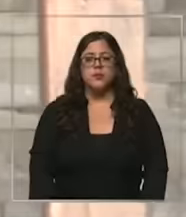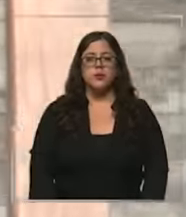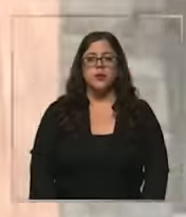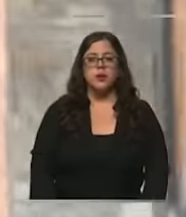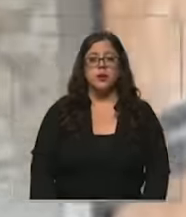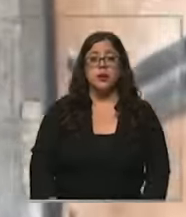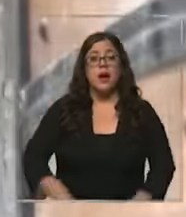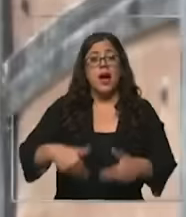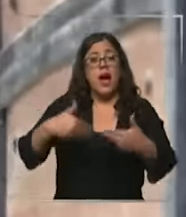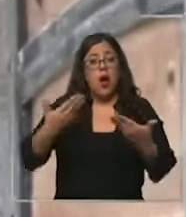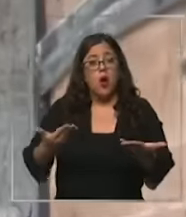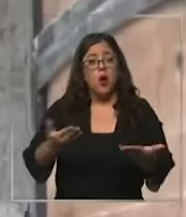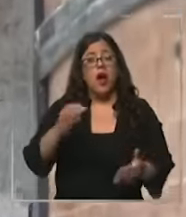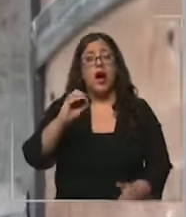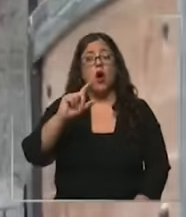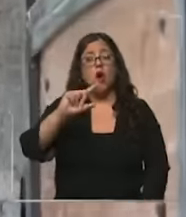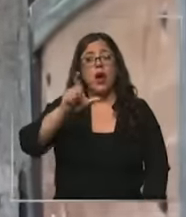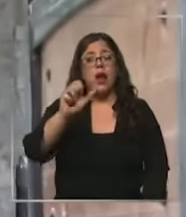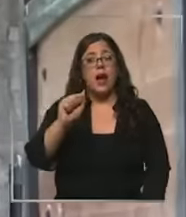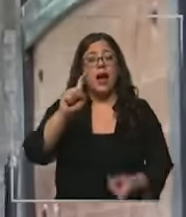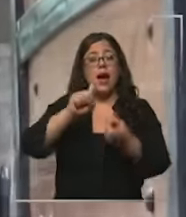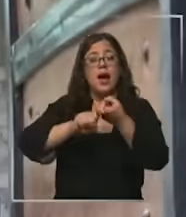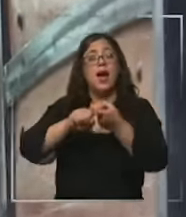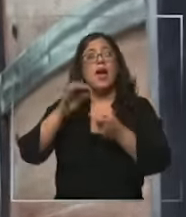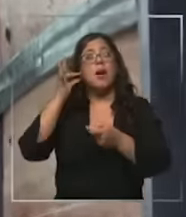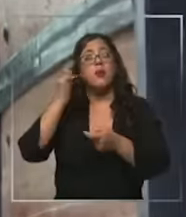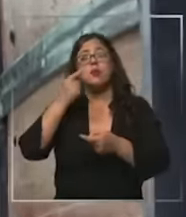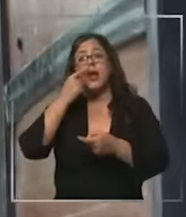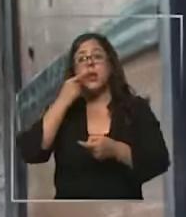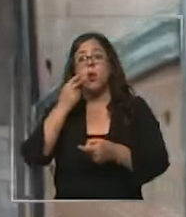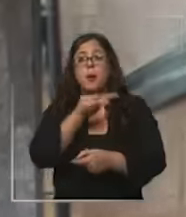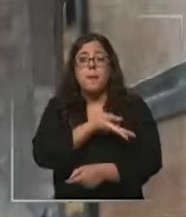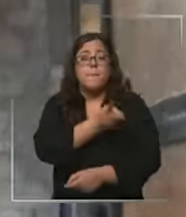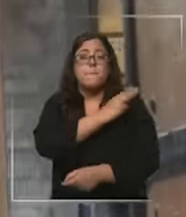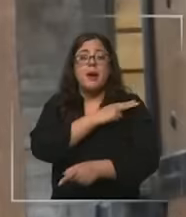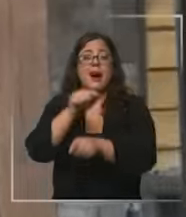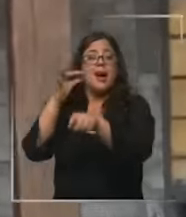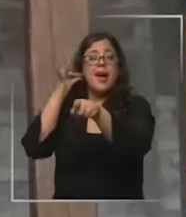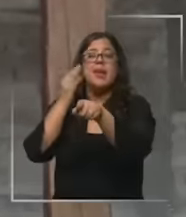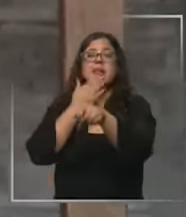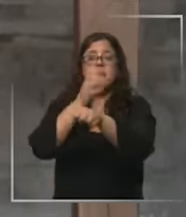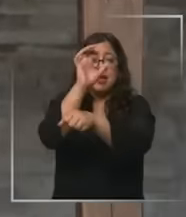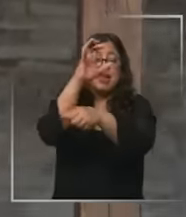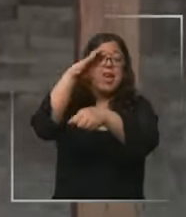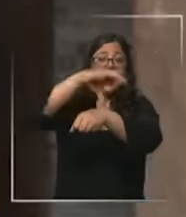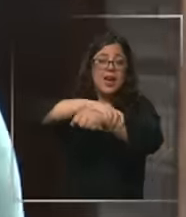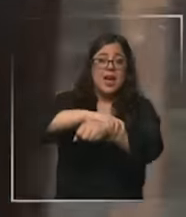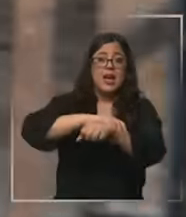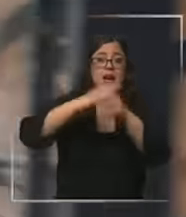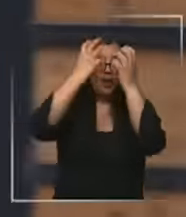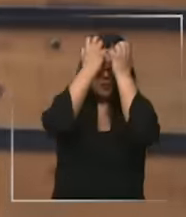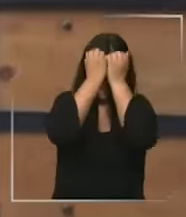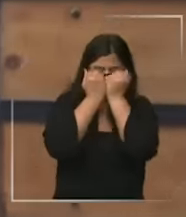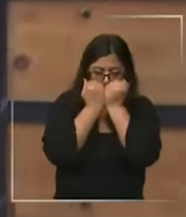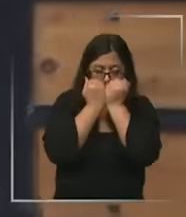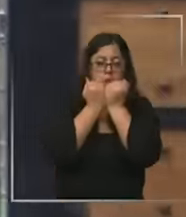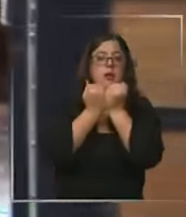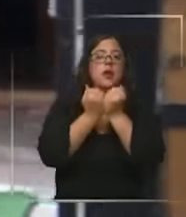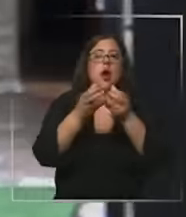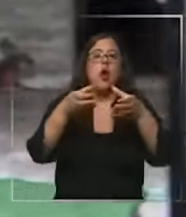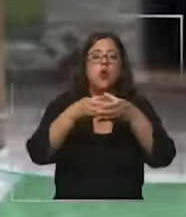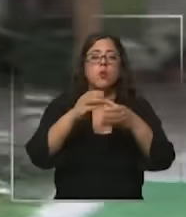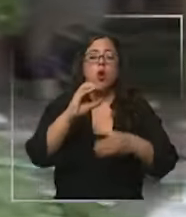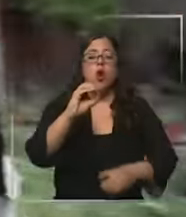Luego es el turno de Olga, la esposa del padrino, quien sale detenida cubriendo su rostro. Personal del OS-7